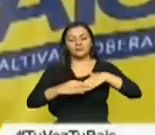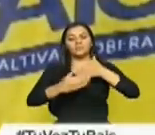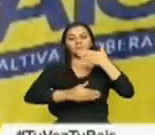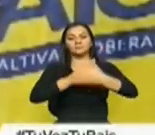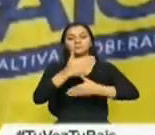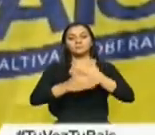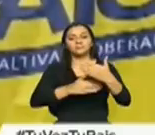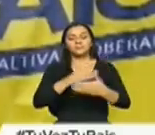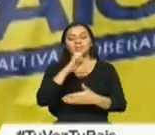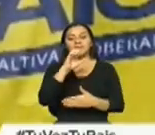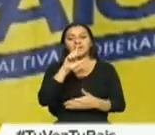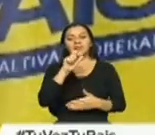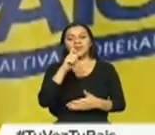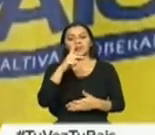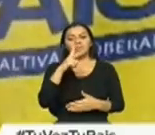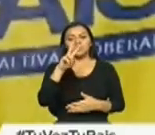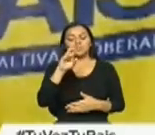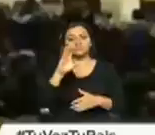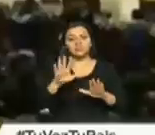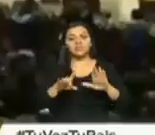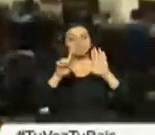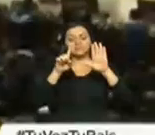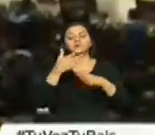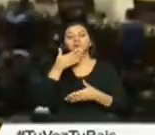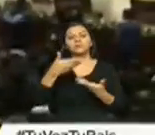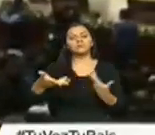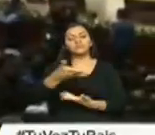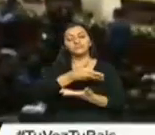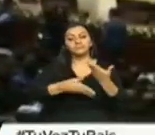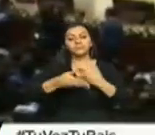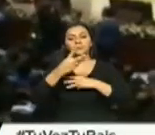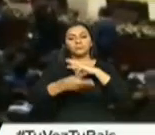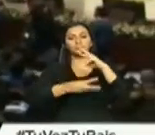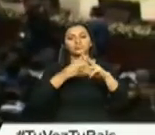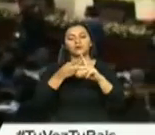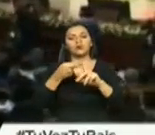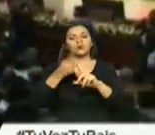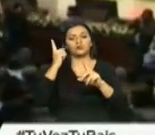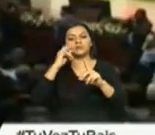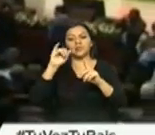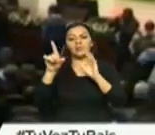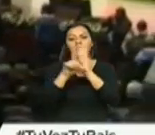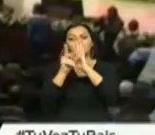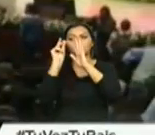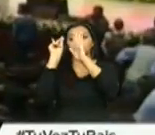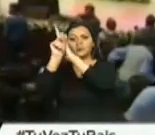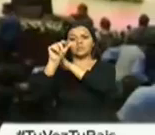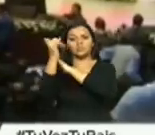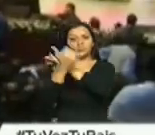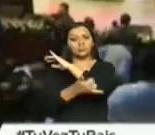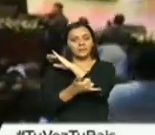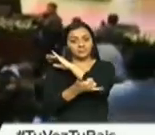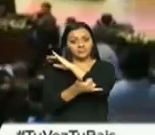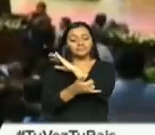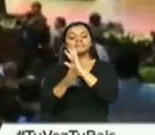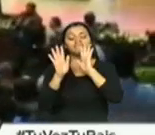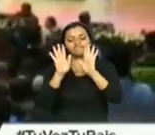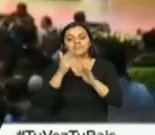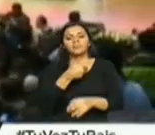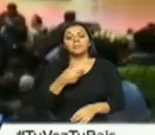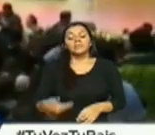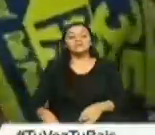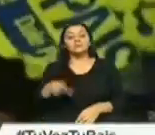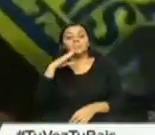ELAP 2016 en relación a la lucha global del Ecuador contra los paraísos fiscales. El presidente de la República, Rafael